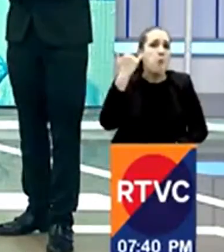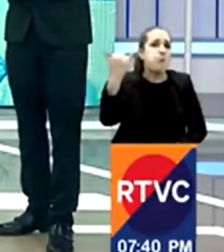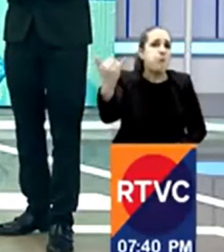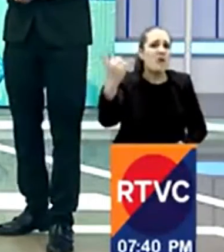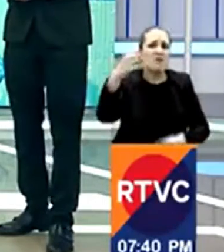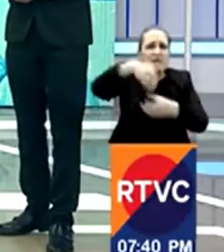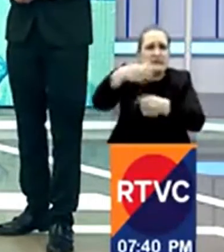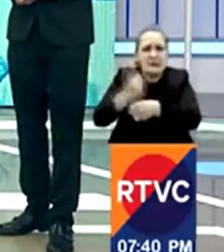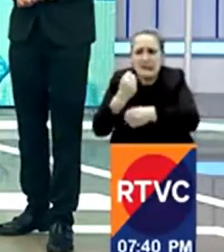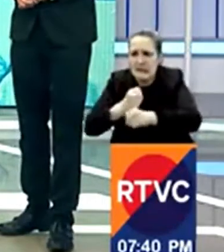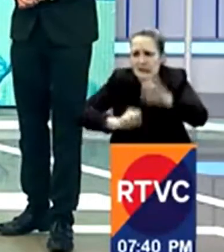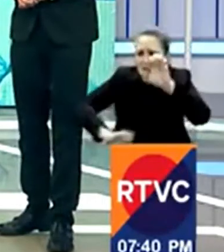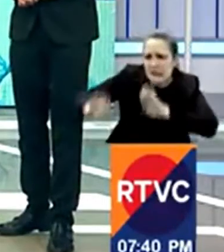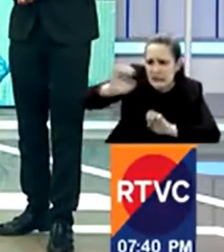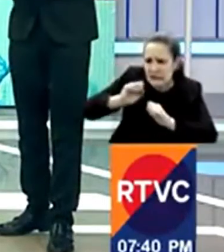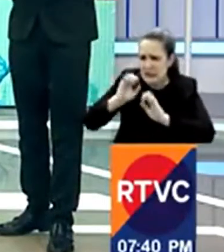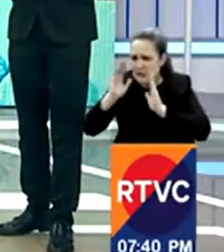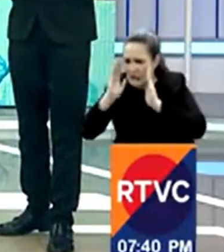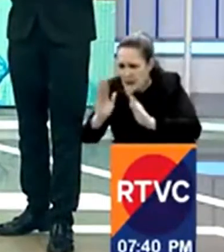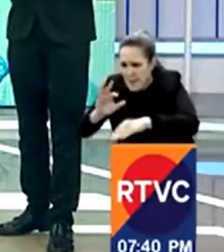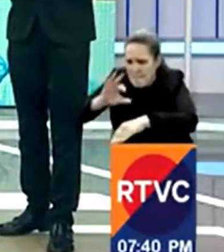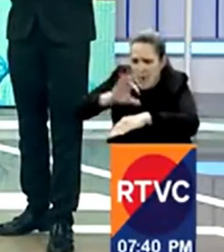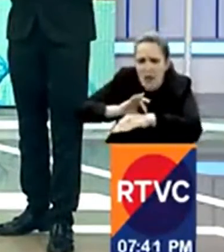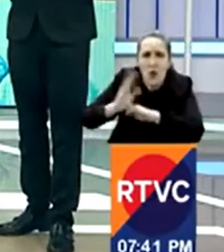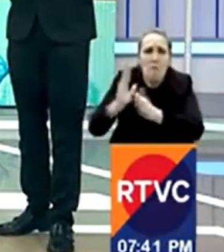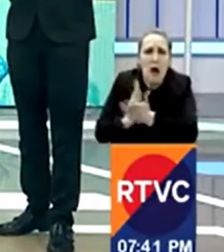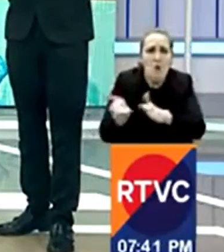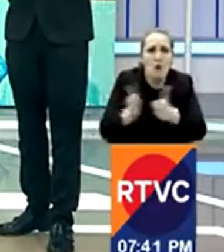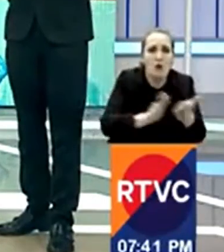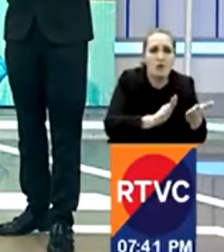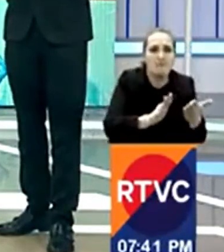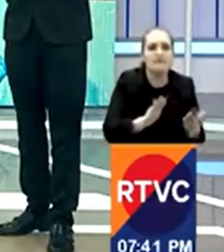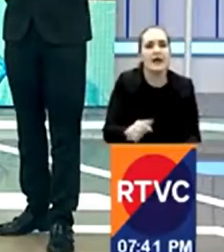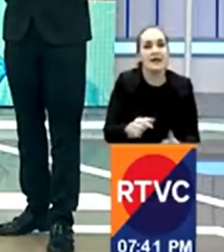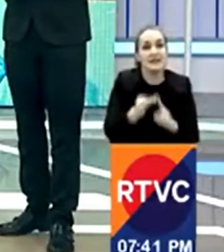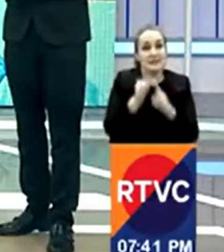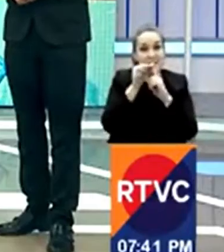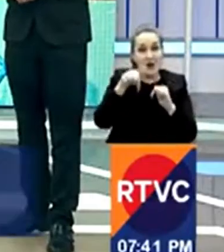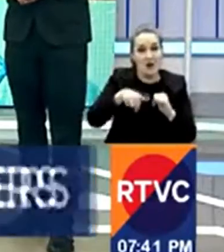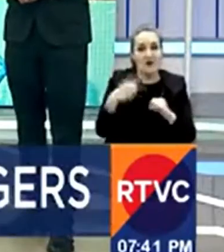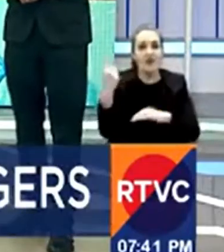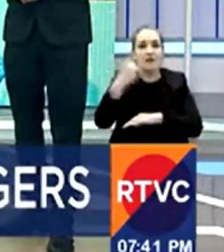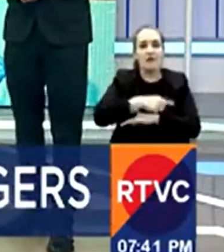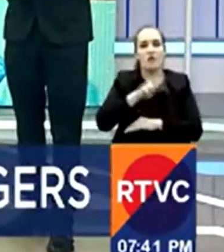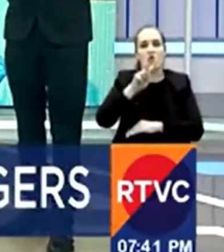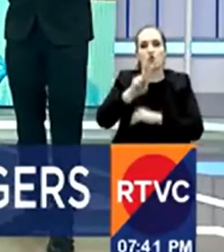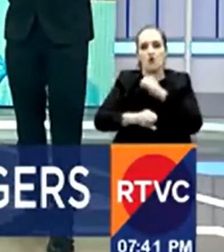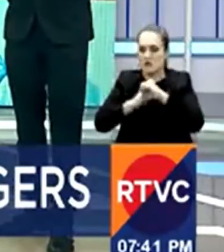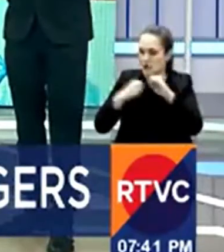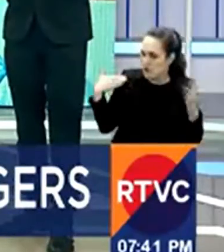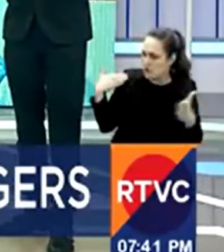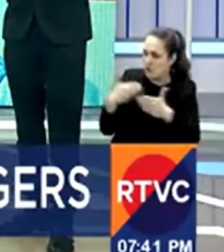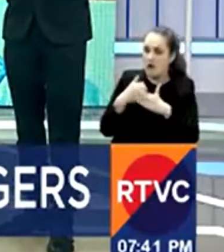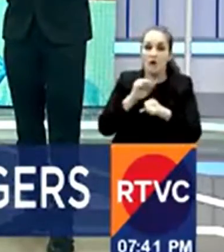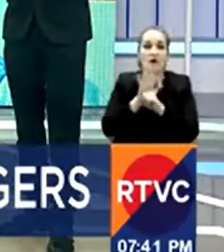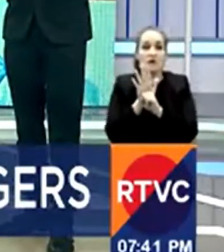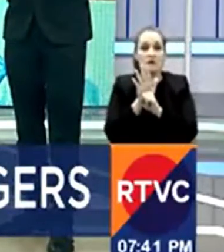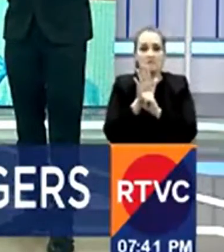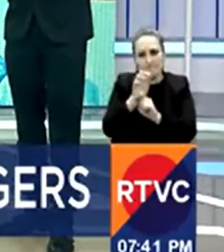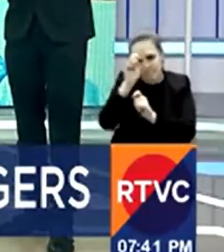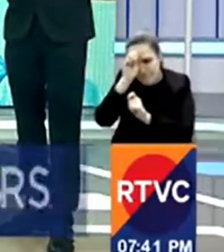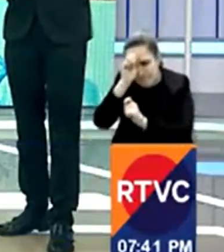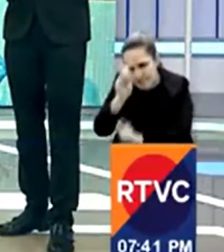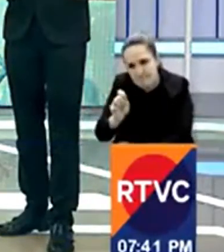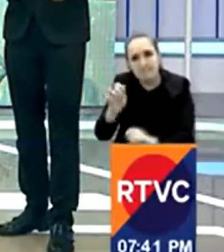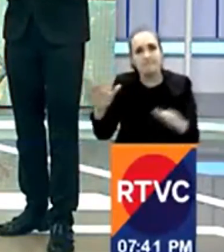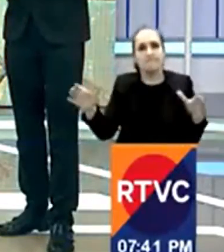para proteger y sanar a los pacientes. Pues en este especial de los 2 años del COVID queremos hacerle un homenaje al personal de la